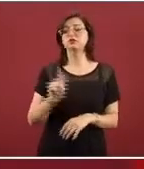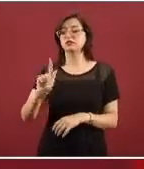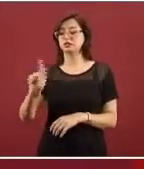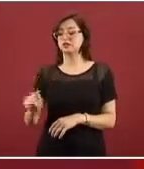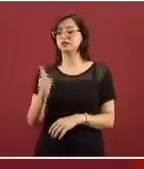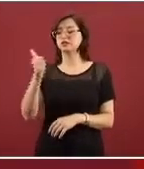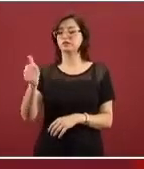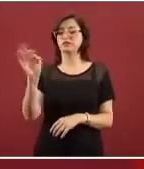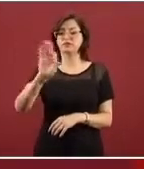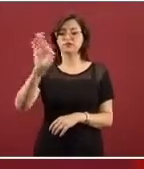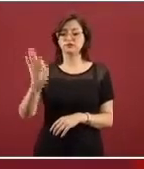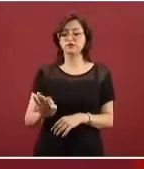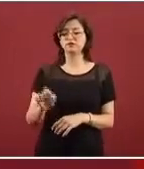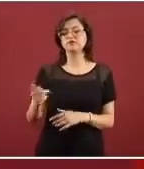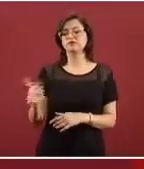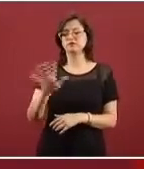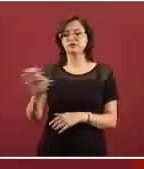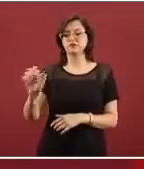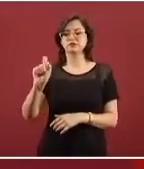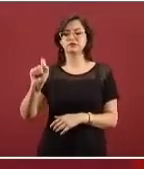76% de ellos, que son